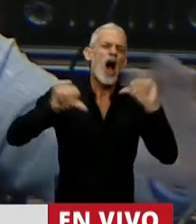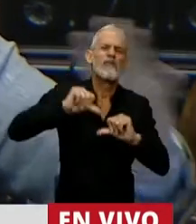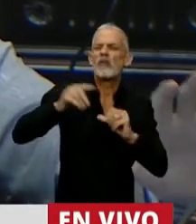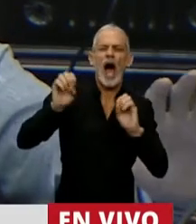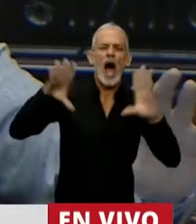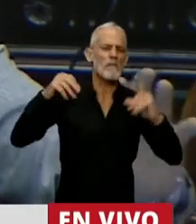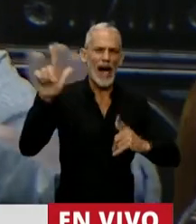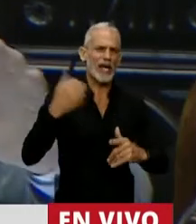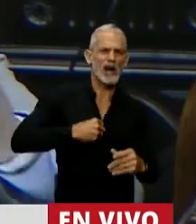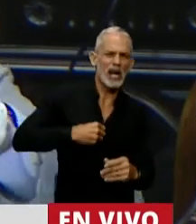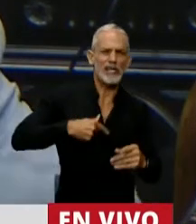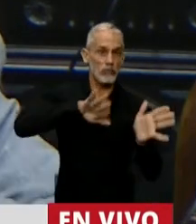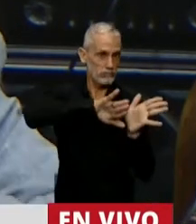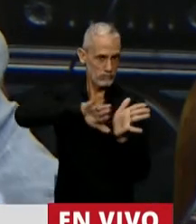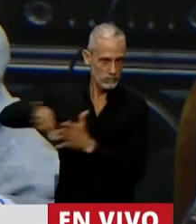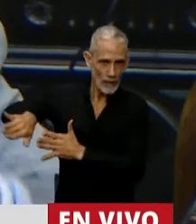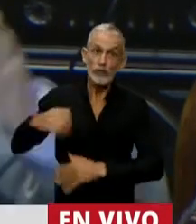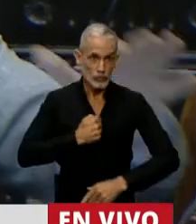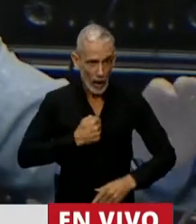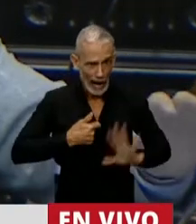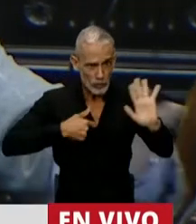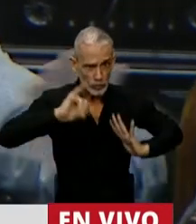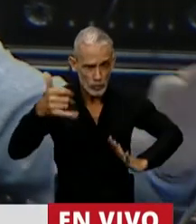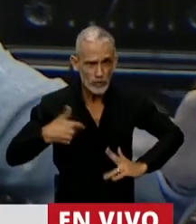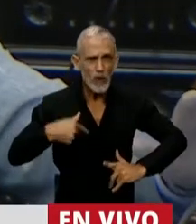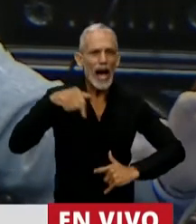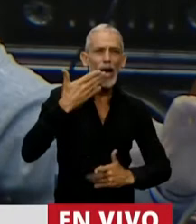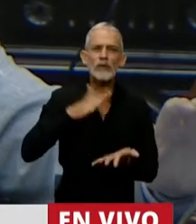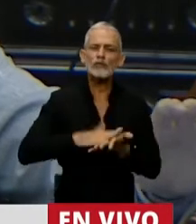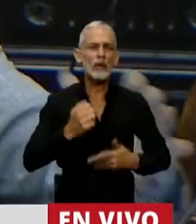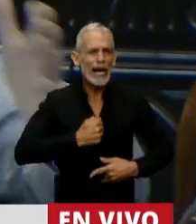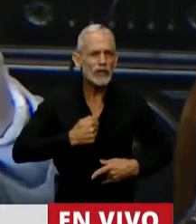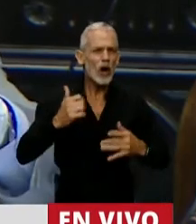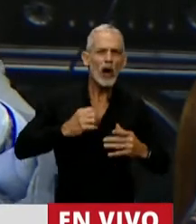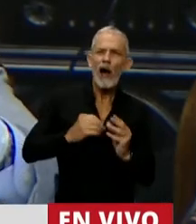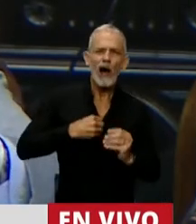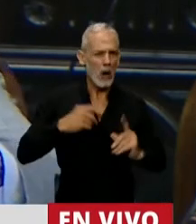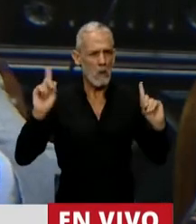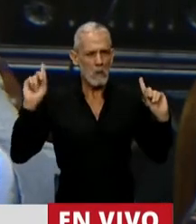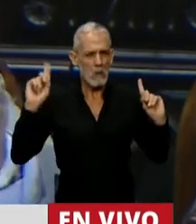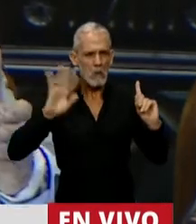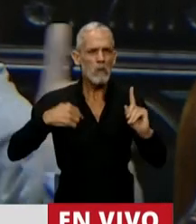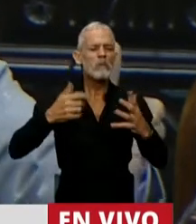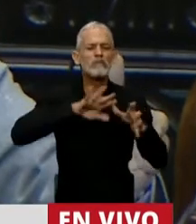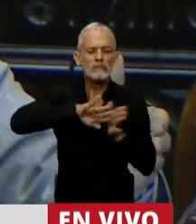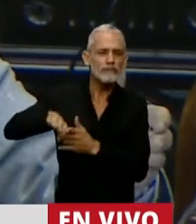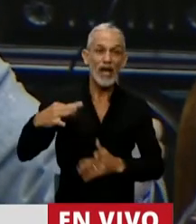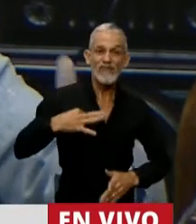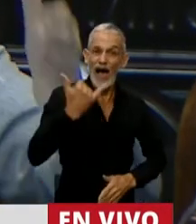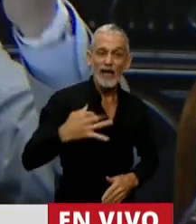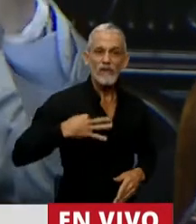magia, ni religión. Soy católico practicante, pero acá no vamos a entrar en el tema religioso. Simplemente voy a entrar en el sistema. ¿Hay vida o no hay